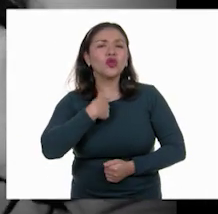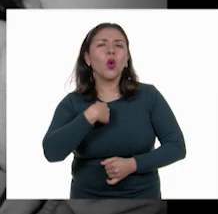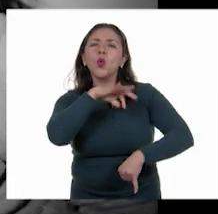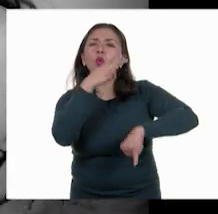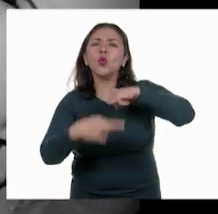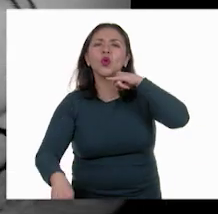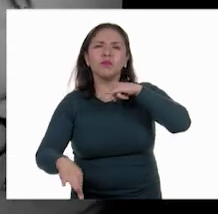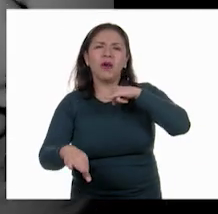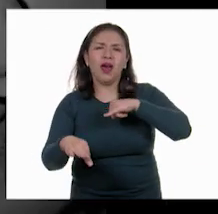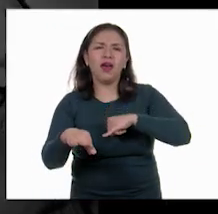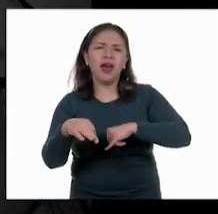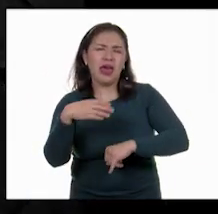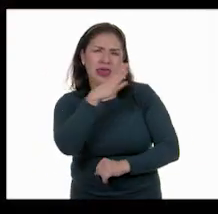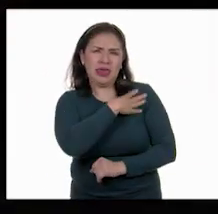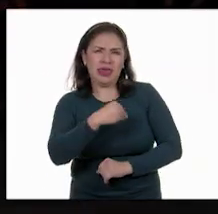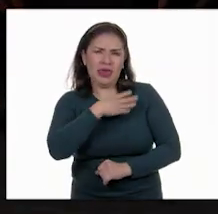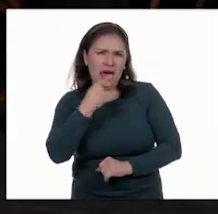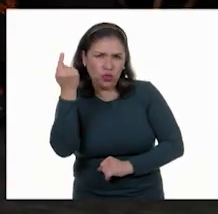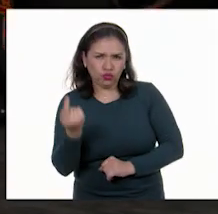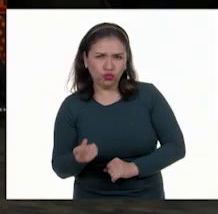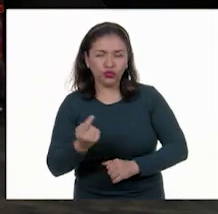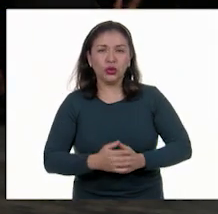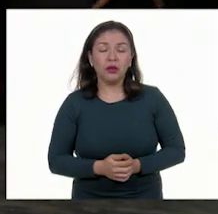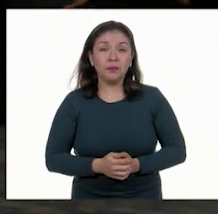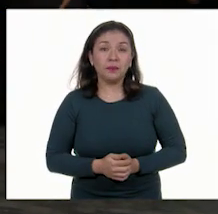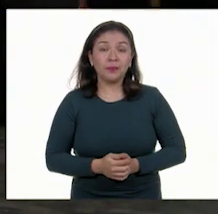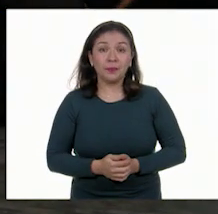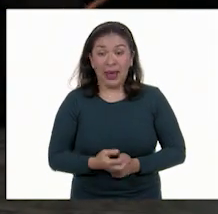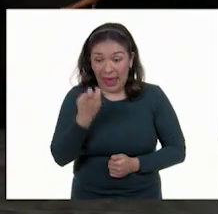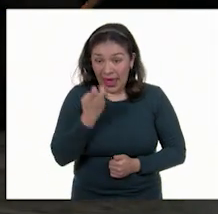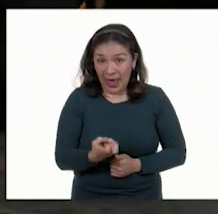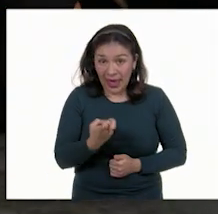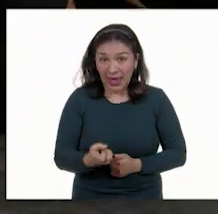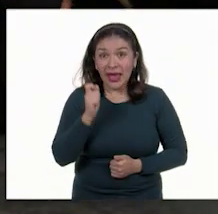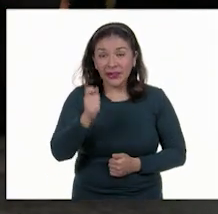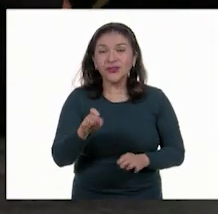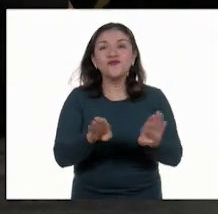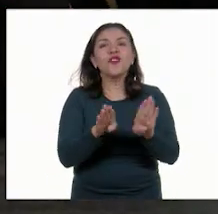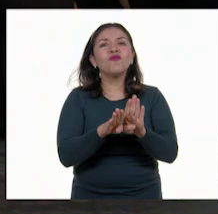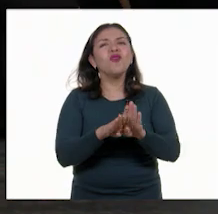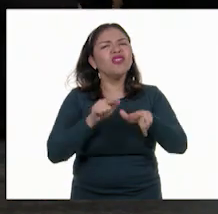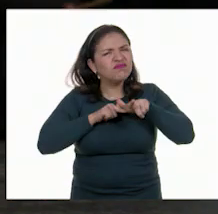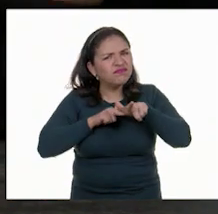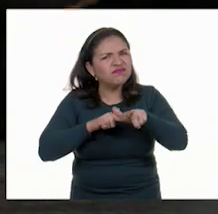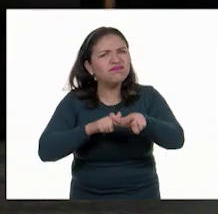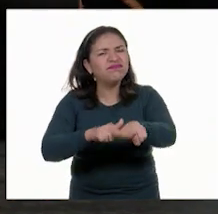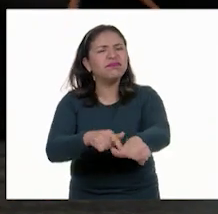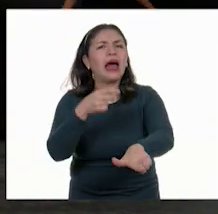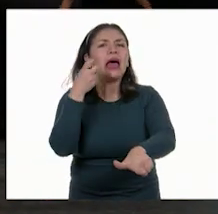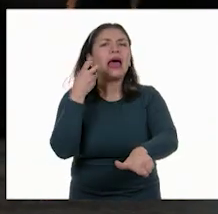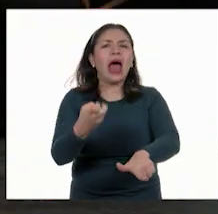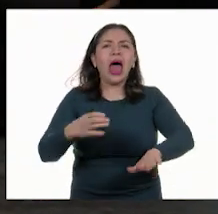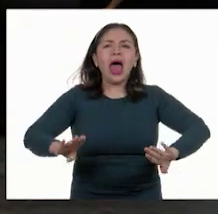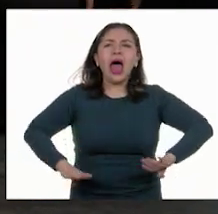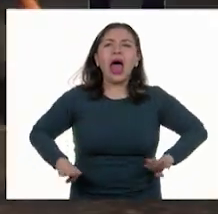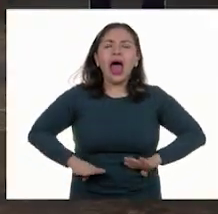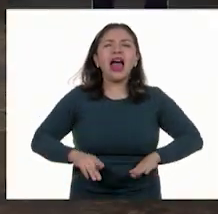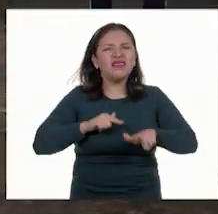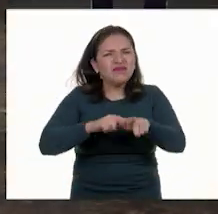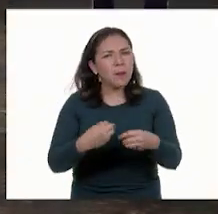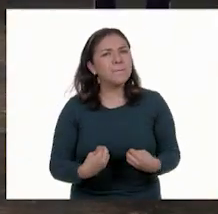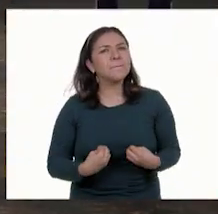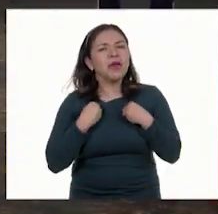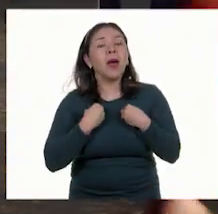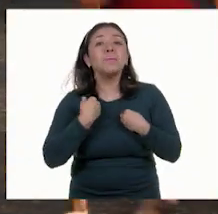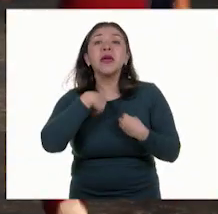chica de la familia. Aquí básicamente es como mantener la cuestión viva de